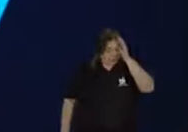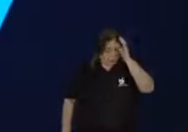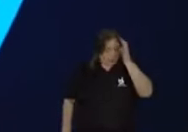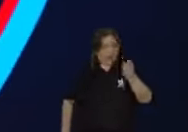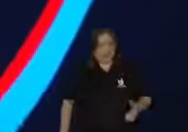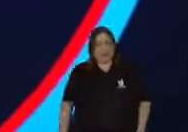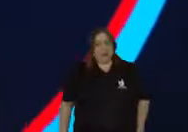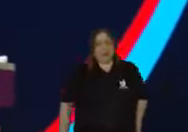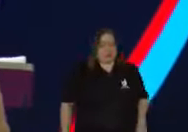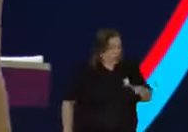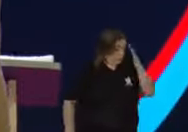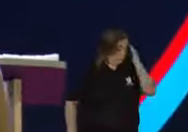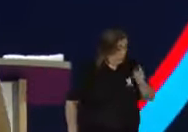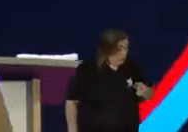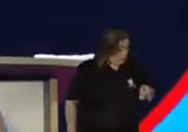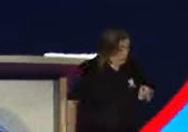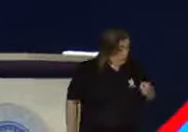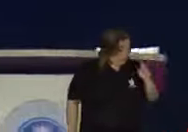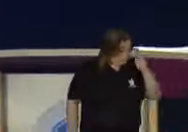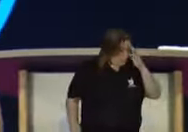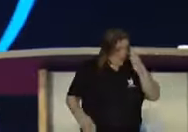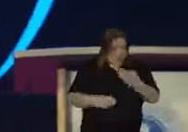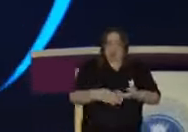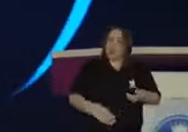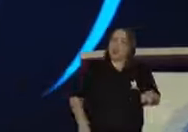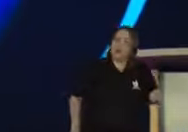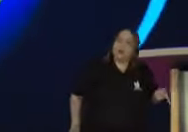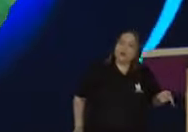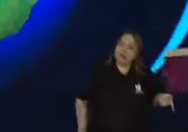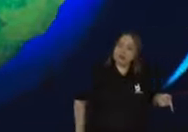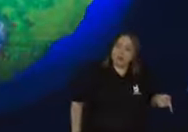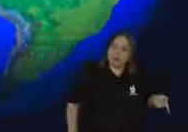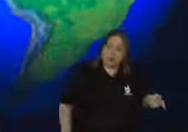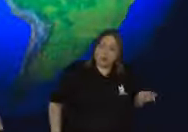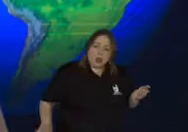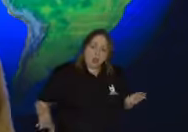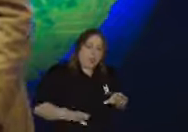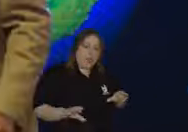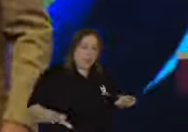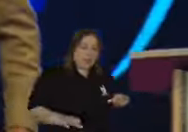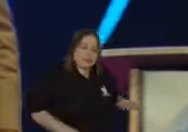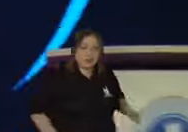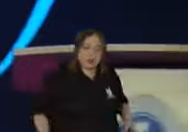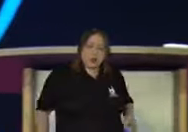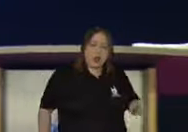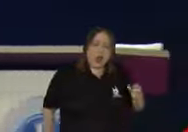tu hijo. Claro, ahí era su hijo. Yo sé que usted no habla así.